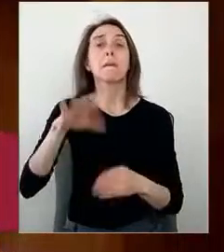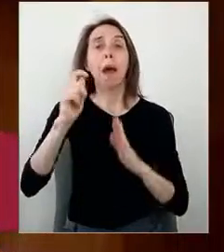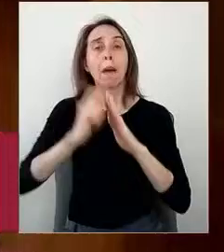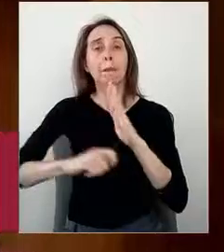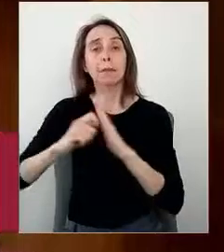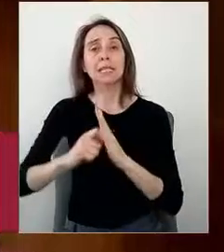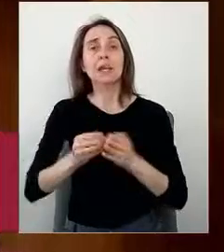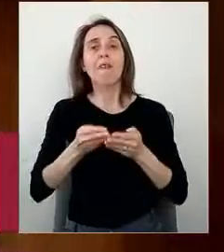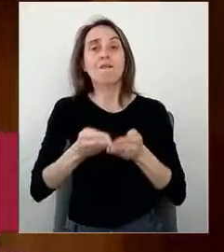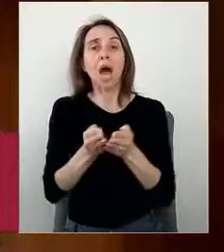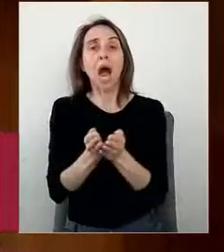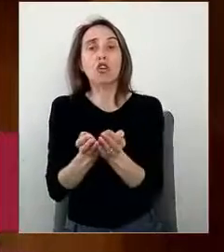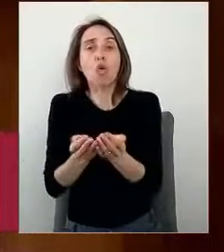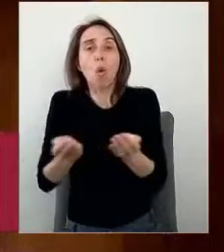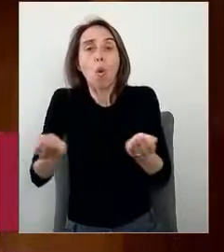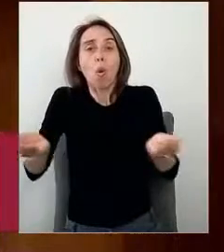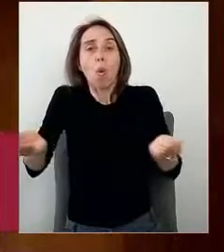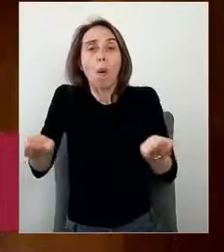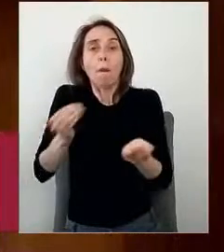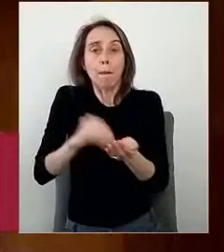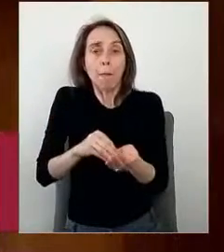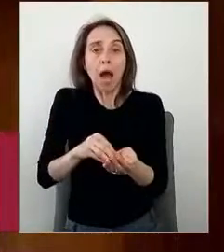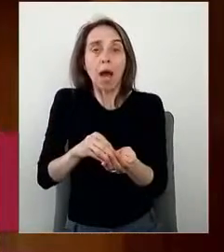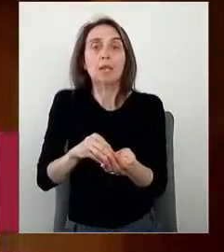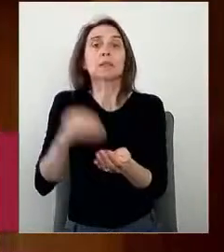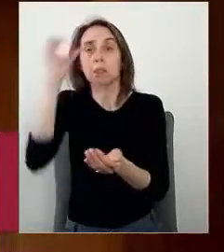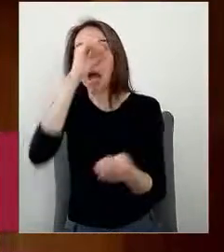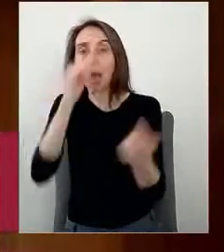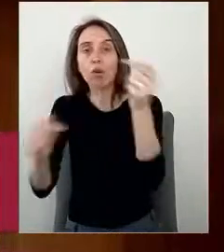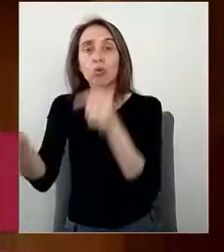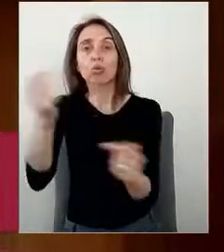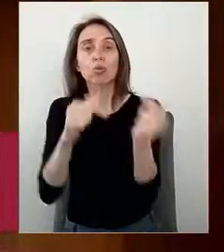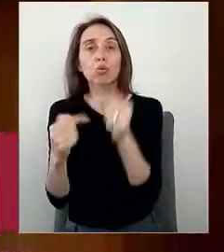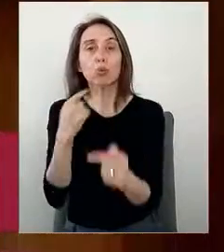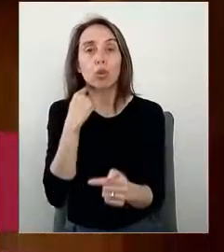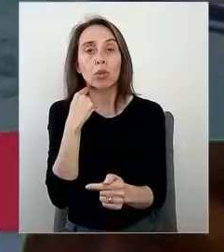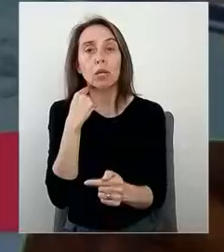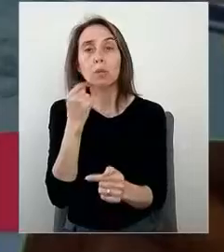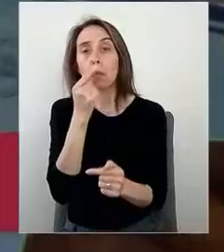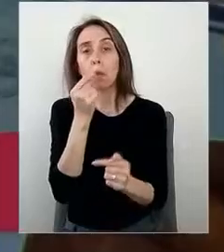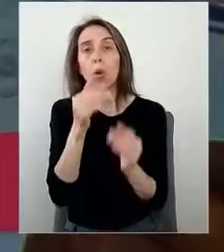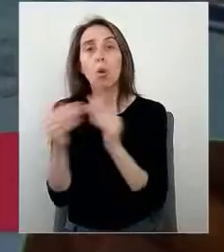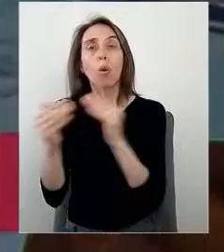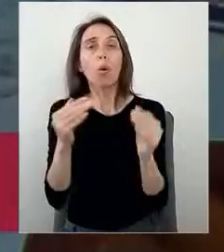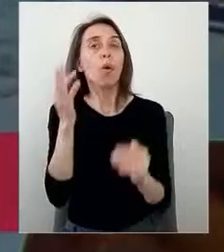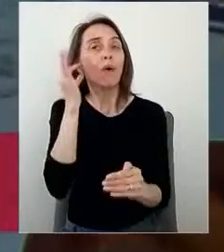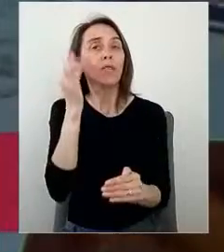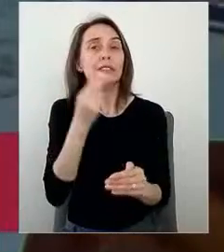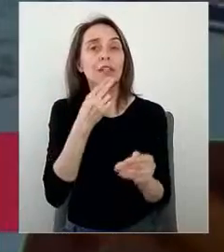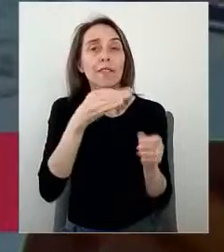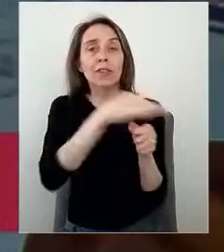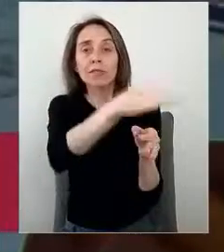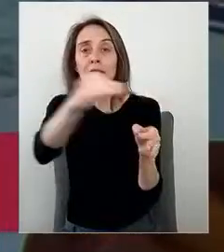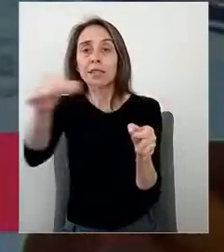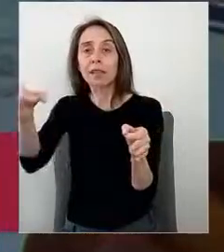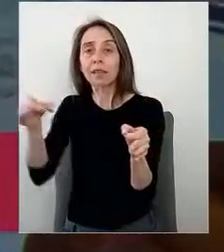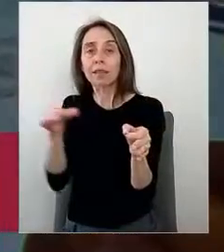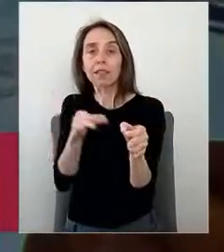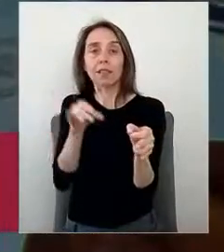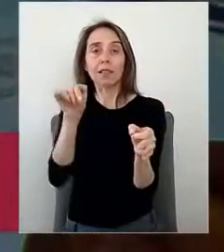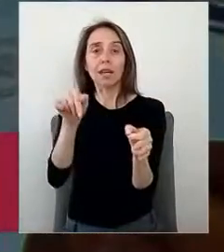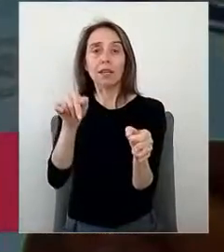afecta al turismo, pero sobre todo a la y los vecinos de estos territorios. Por lo tanto, me parece muy bien que se